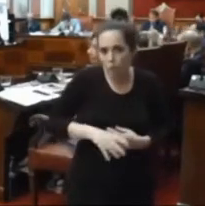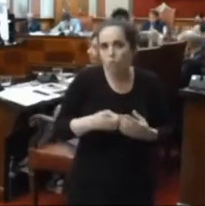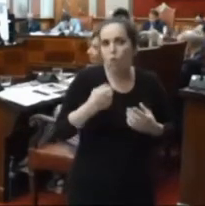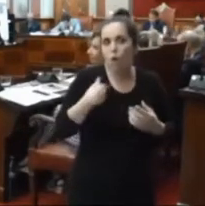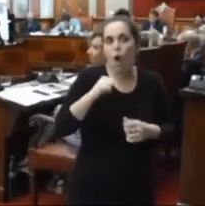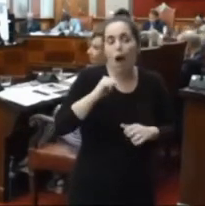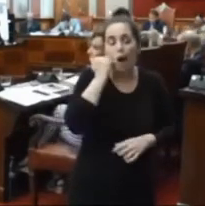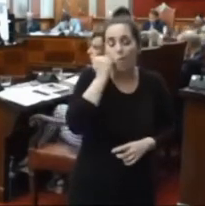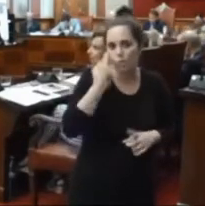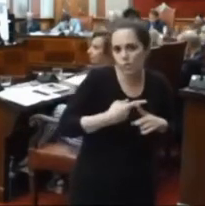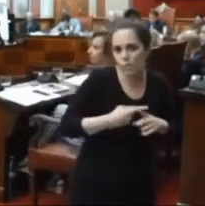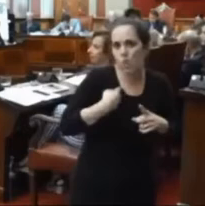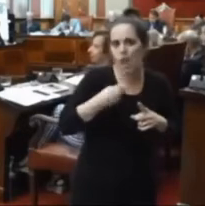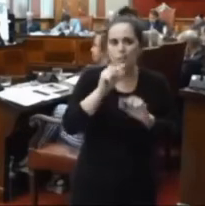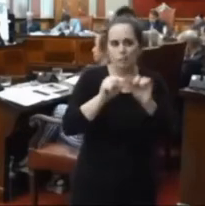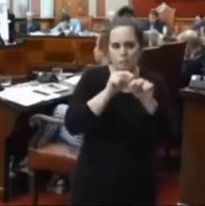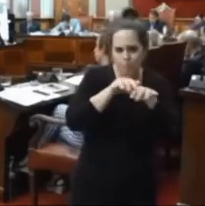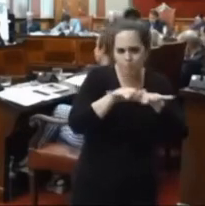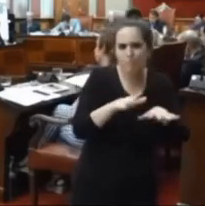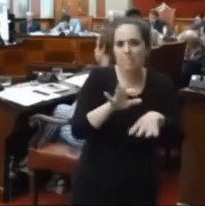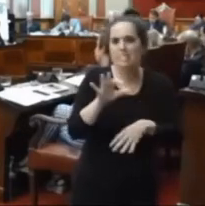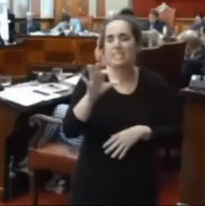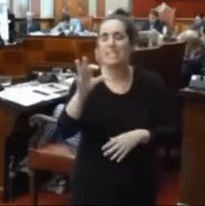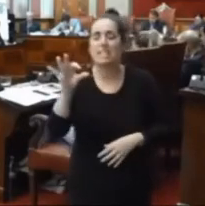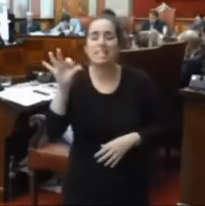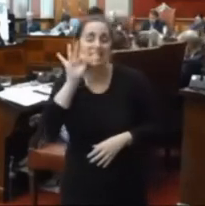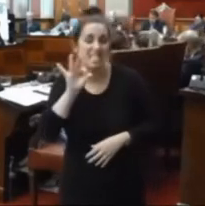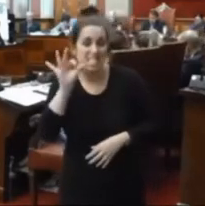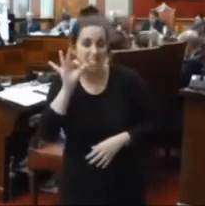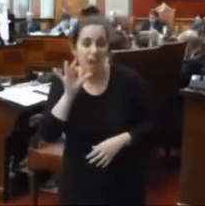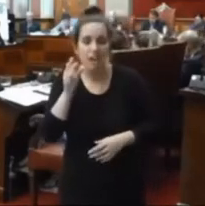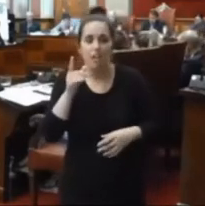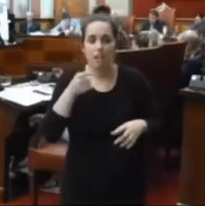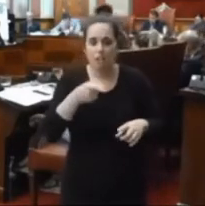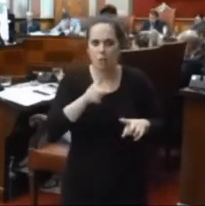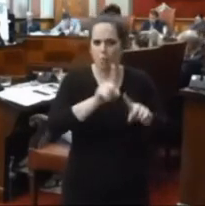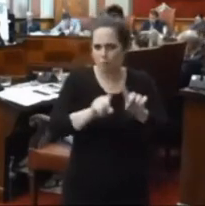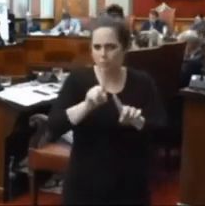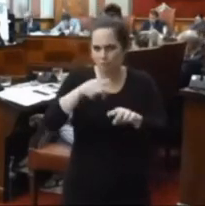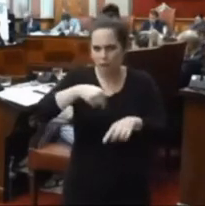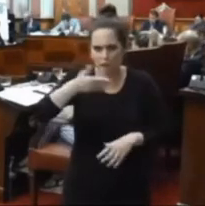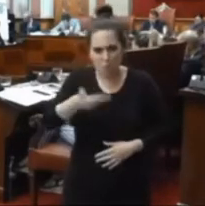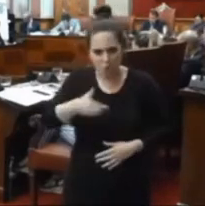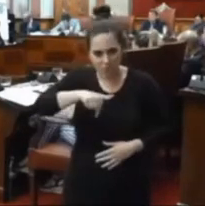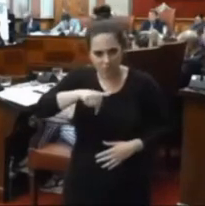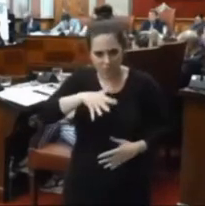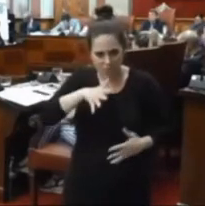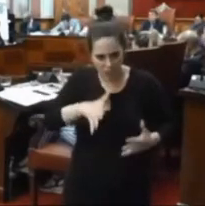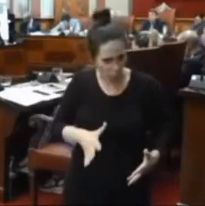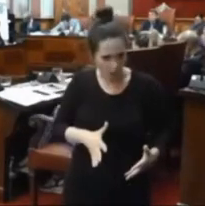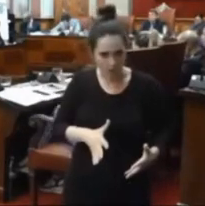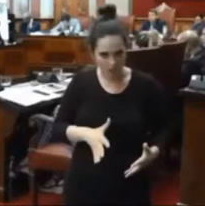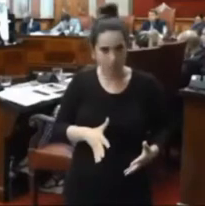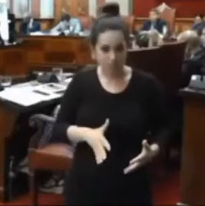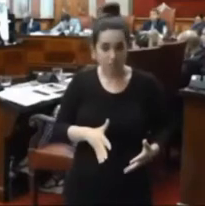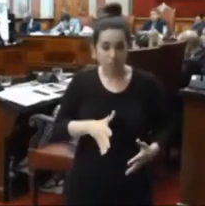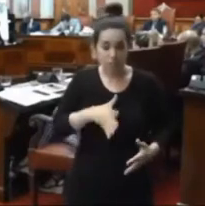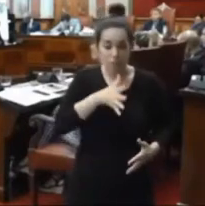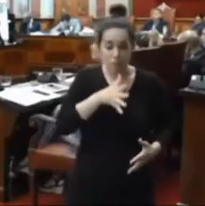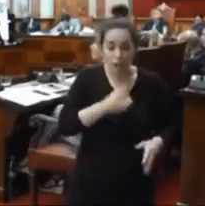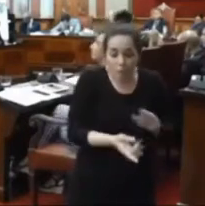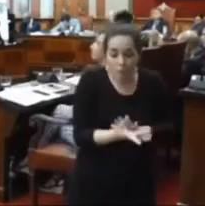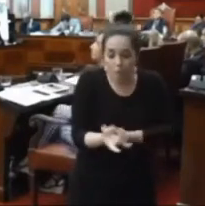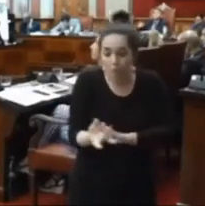transmisión sexual, el SIDA, sean problemas muy importantes en estos momentos en nuestra sociedad. Consecuencias todos ellos de la